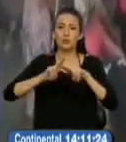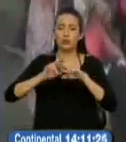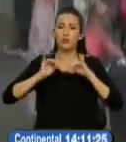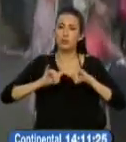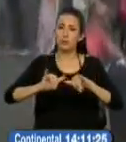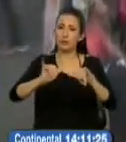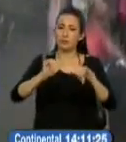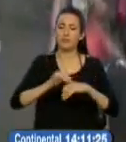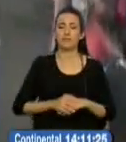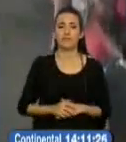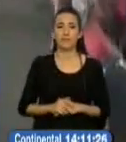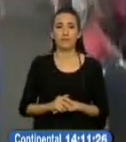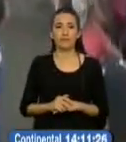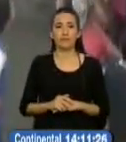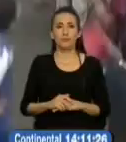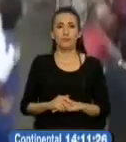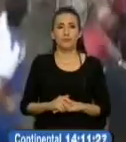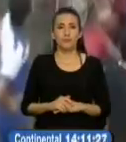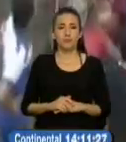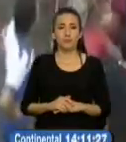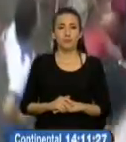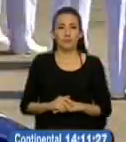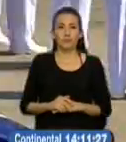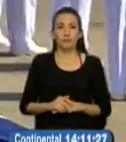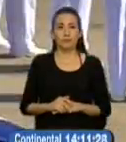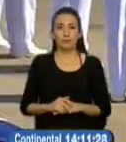labores cotidianas.